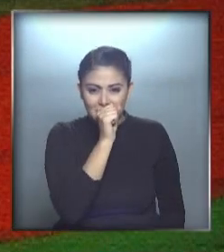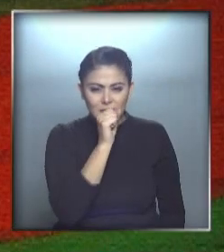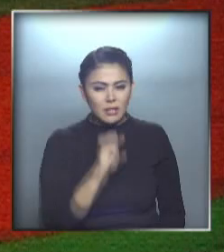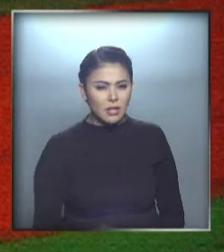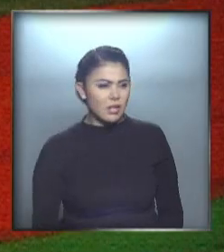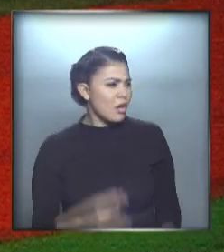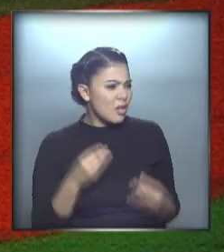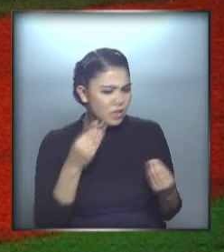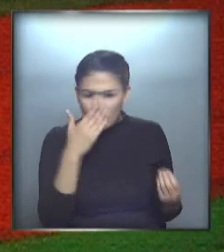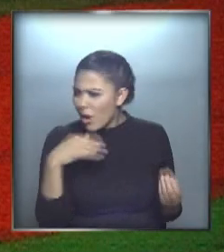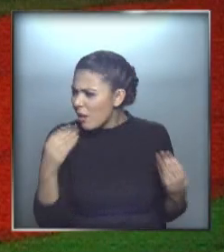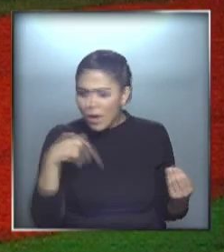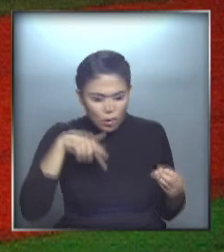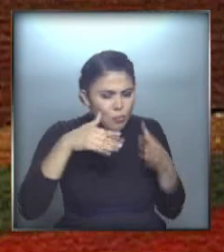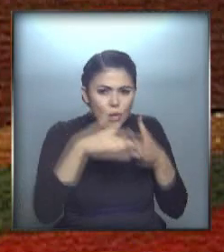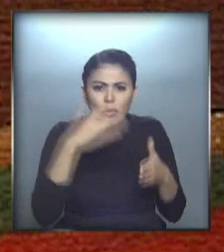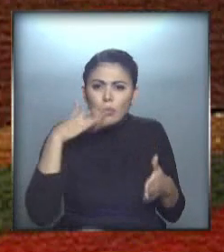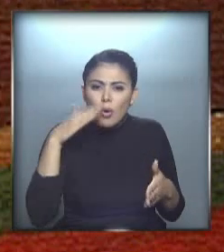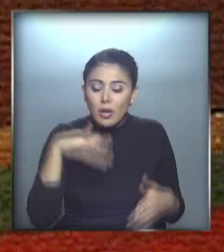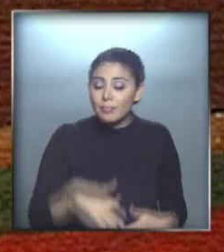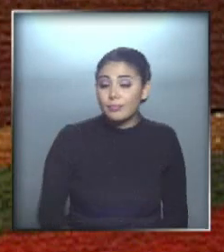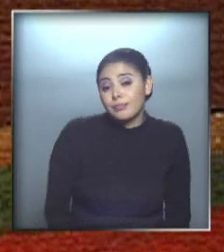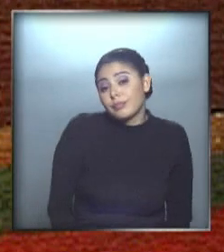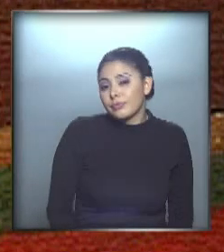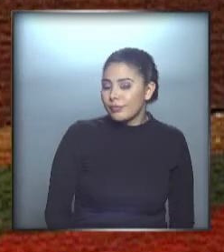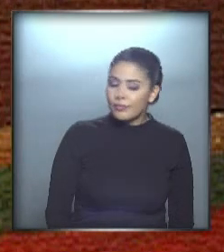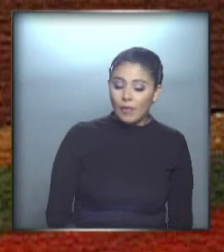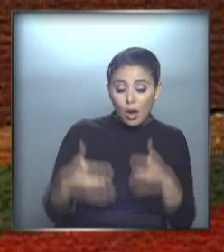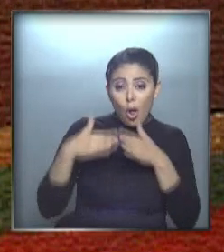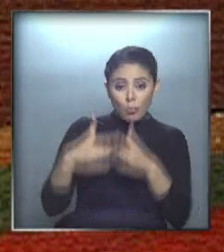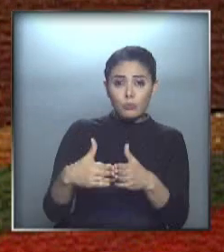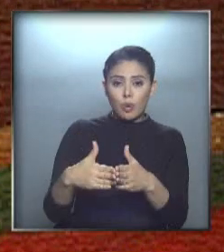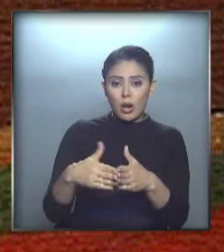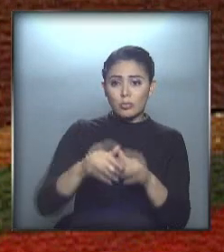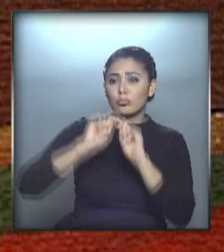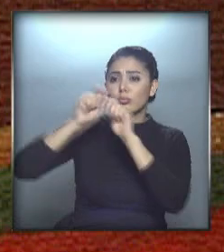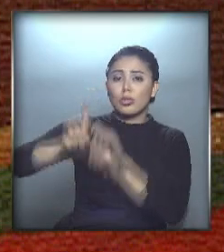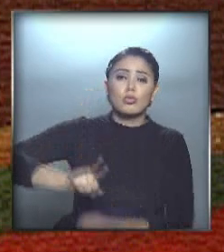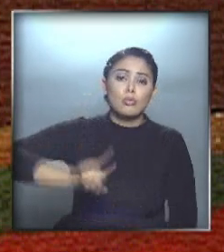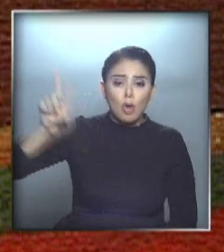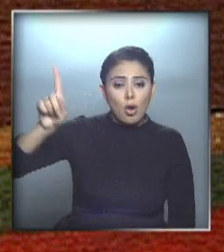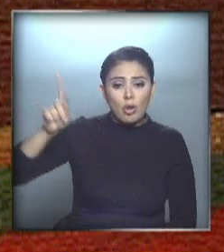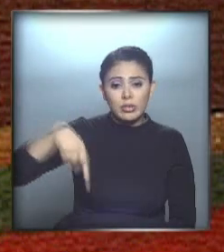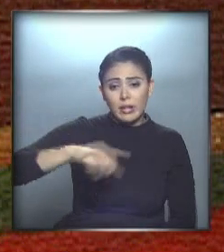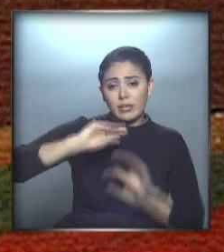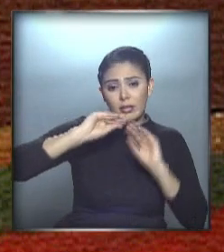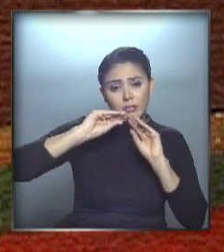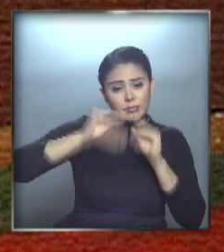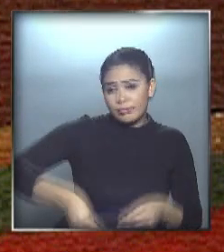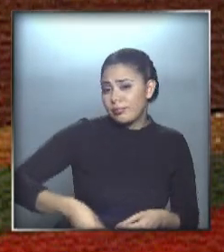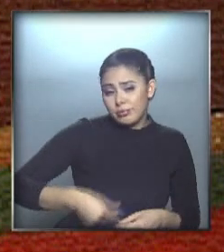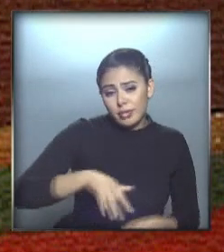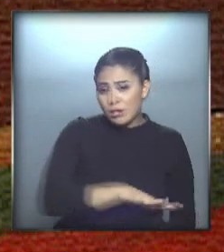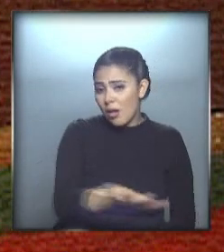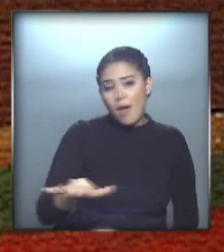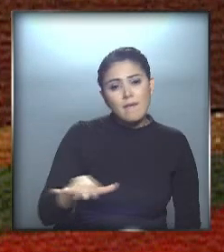qué pasó después con el puerto de La Boca? Bueno, el puerto se trasladó al norte, dejó de funcionar y el barrio